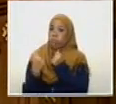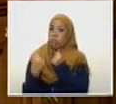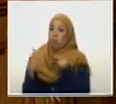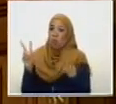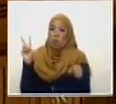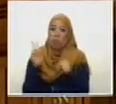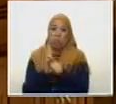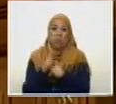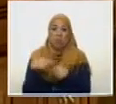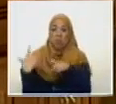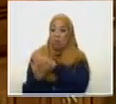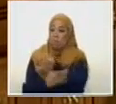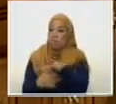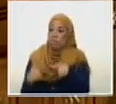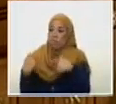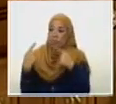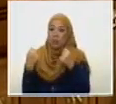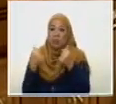víctimas de la guerra económica,